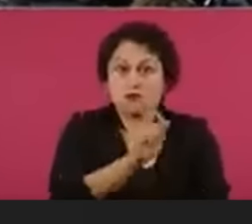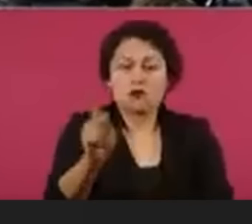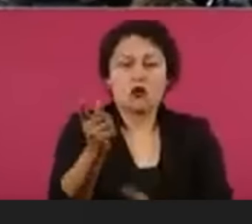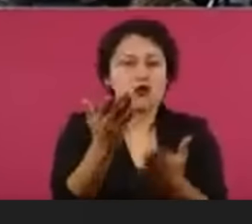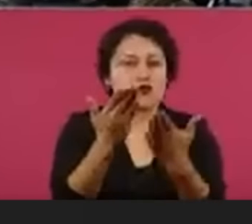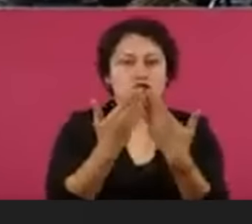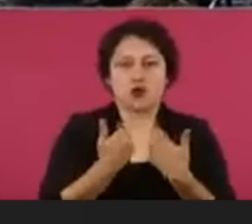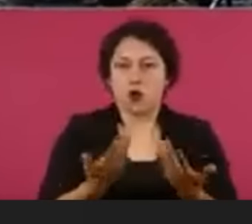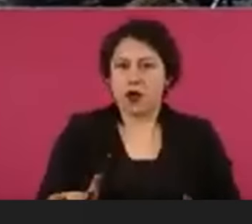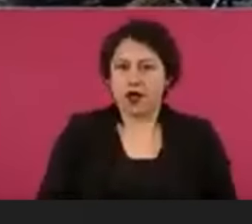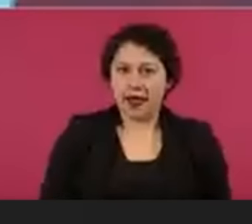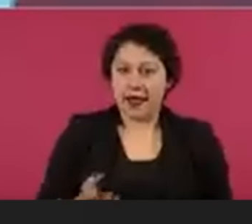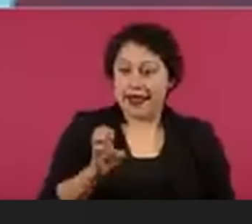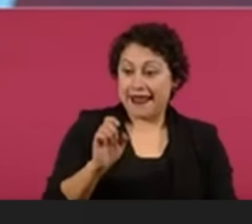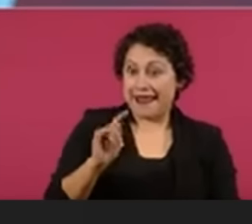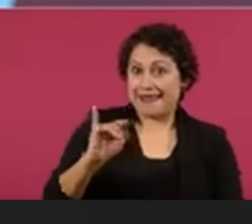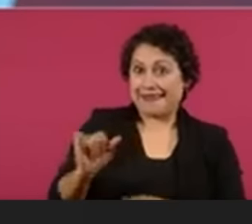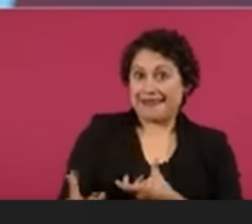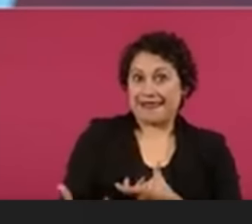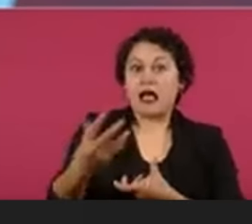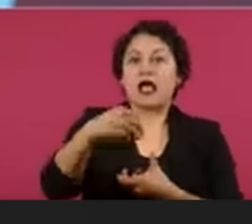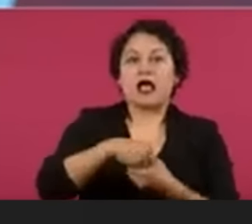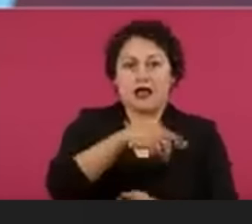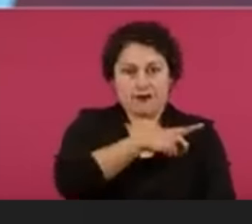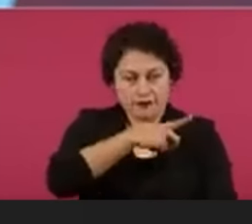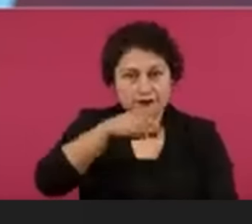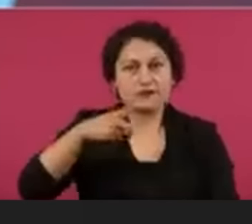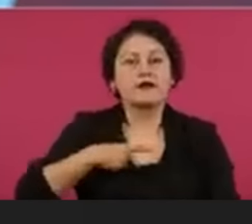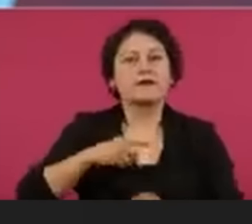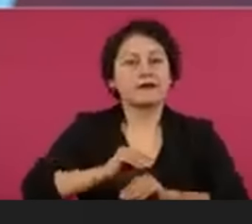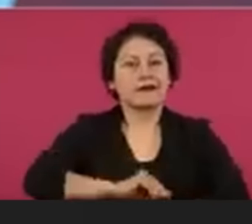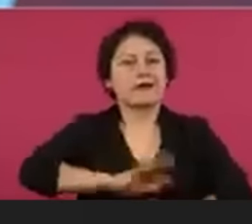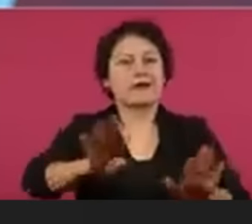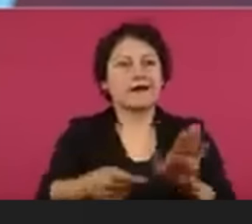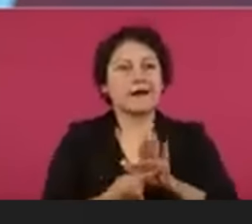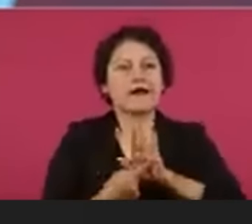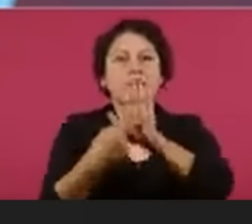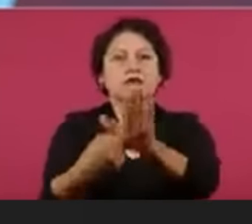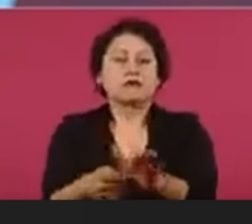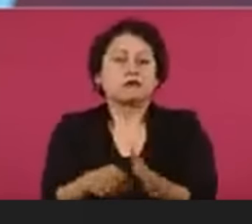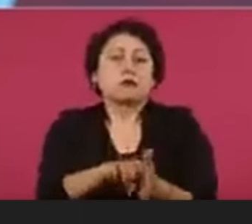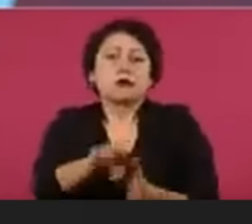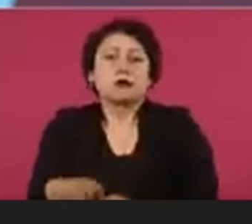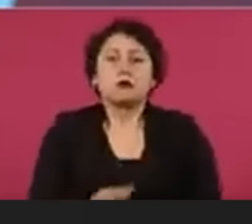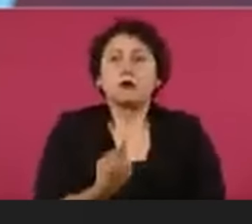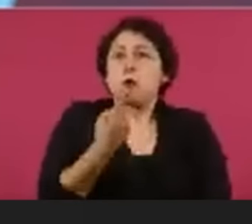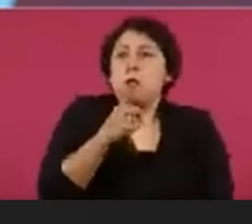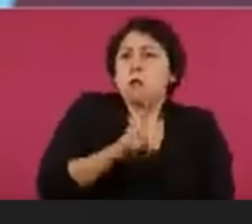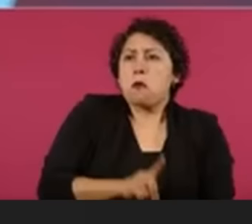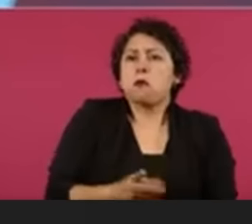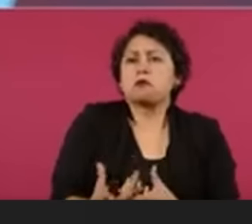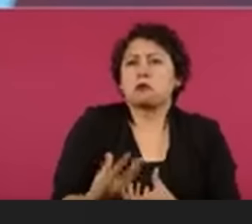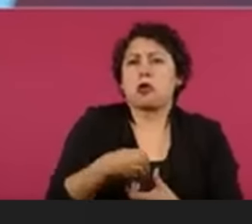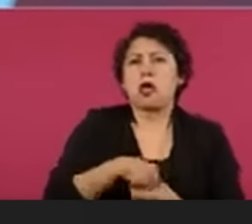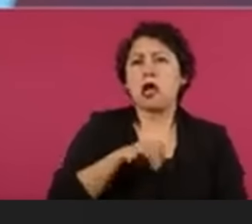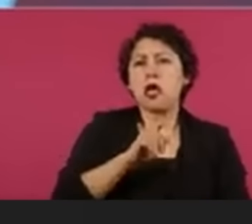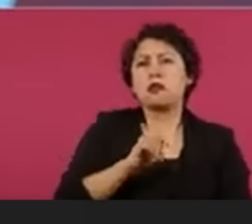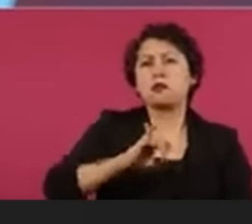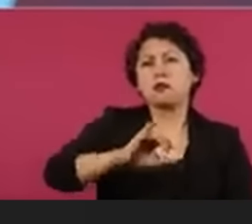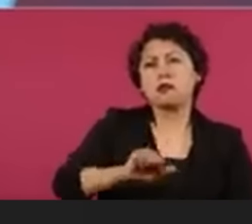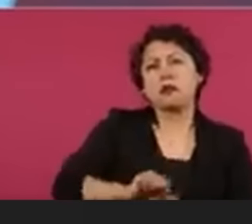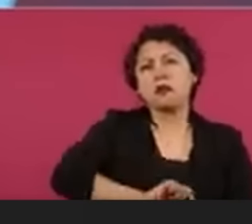ético, y la ética no es un claroscuro. No puede ser un día soy ético, al otro no, al otro día